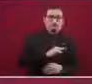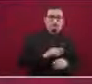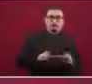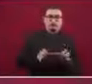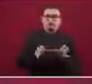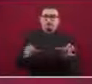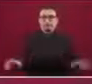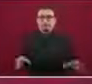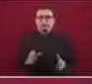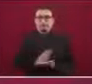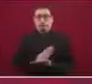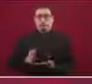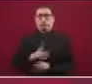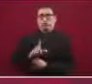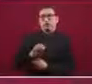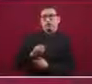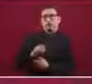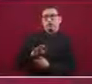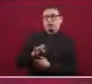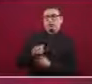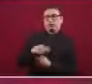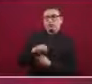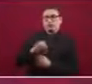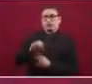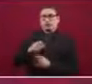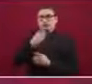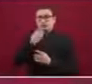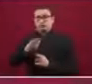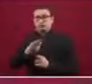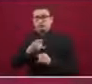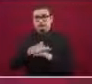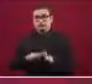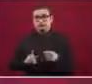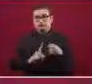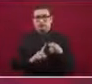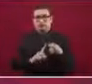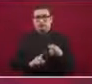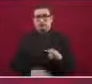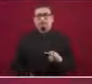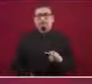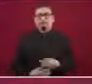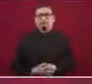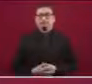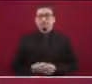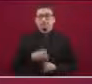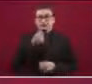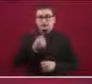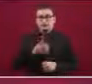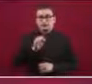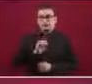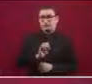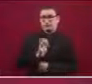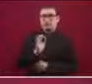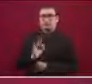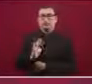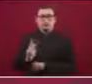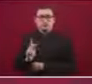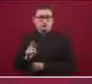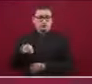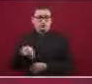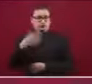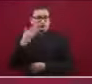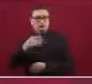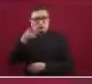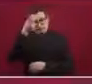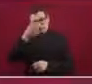sobre el caso Lomelí Bolaños informamos lo siguiente. Uno, la Secretaría de la Función Pública, a través